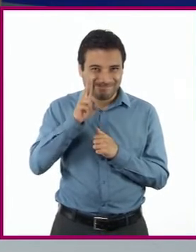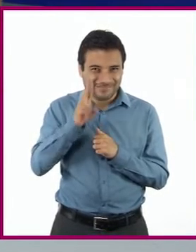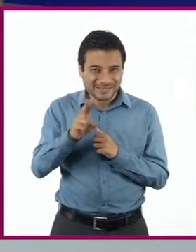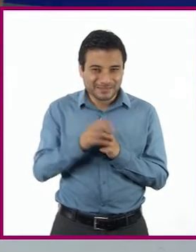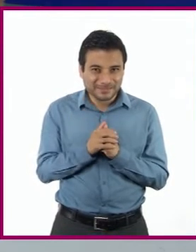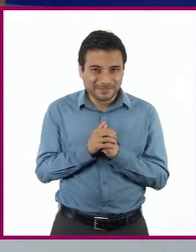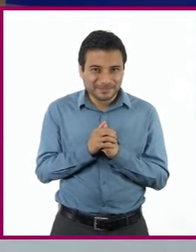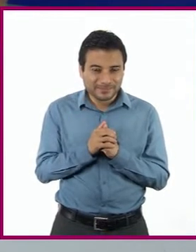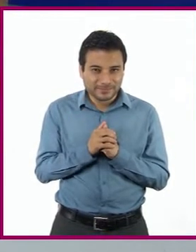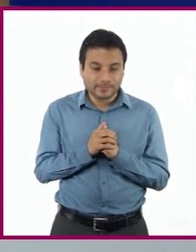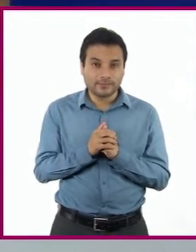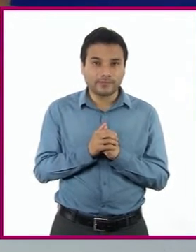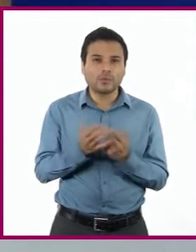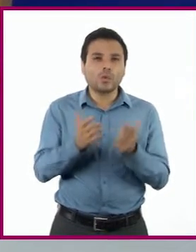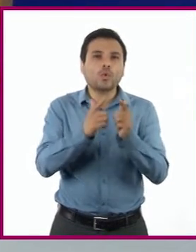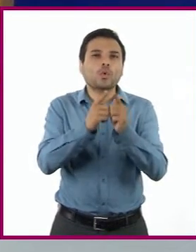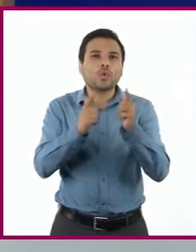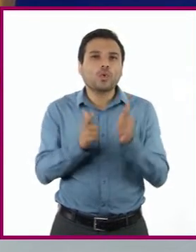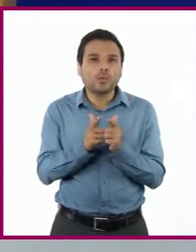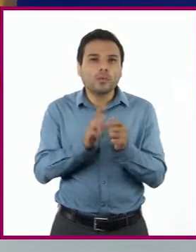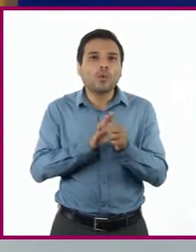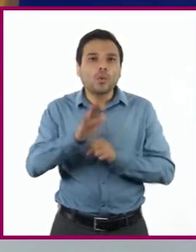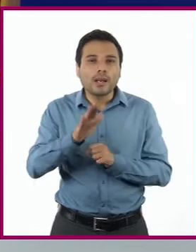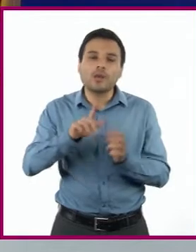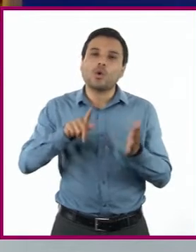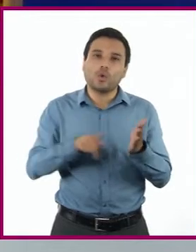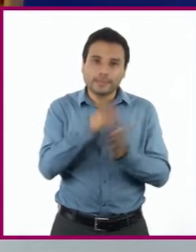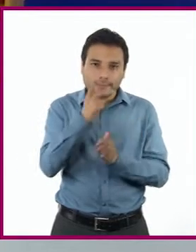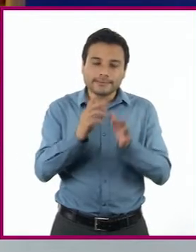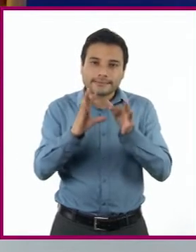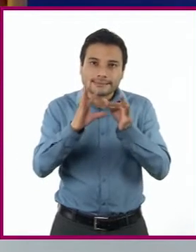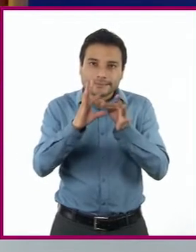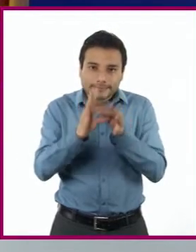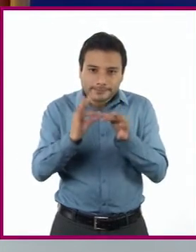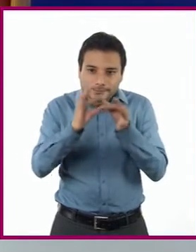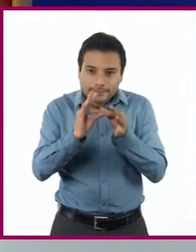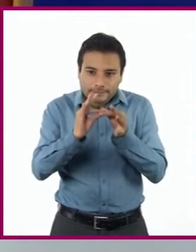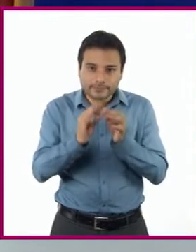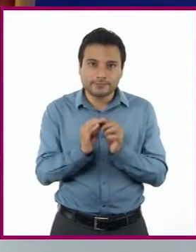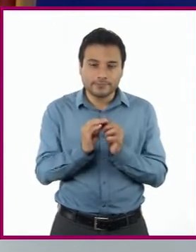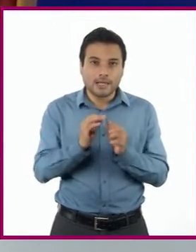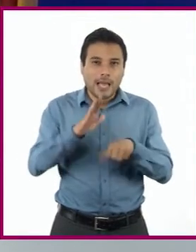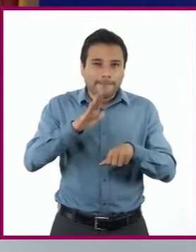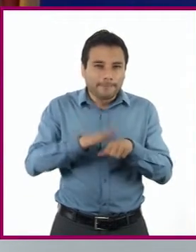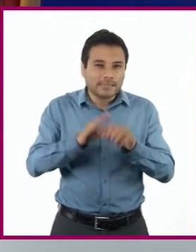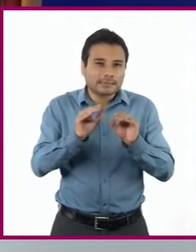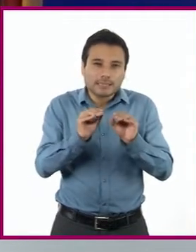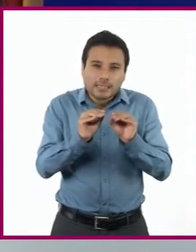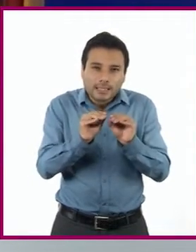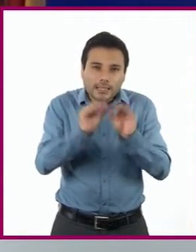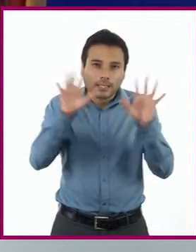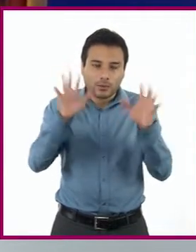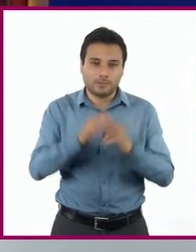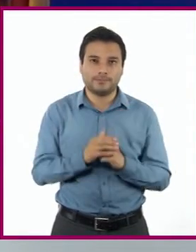cuenta, pertenecen a los reformuladores explicativos. En otras palabras, aclaran un hecho o